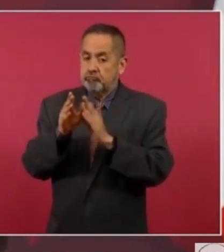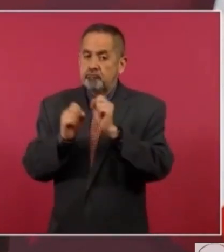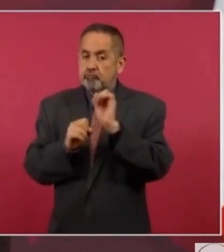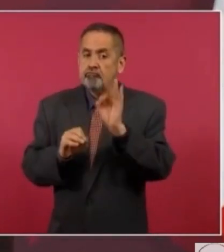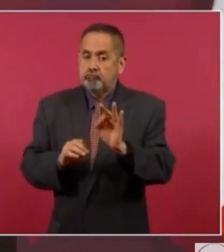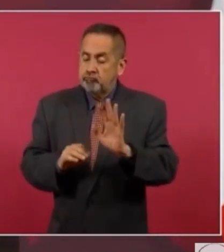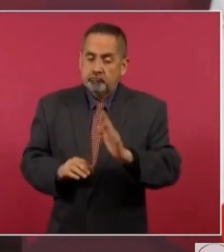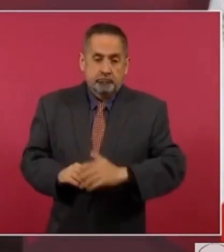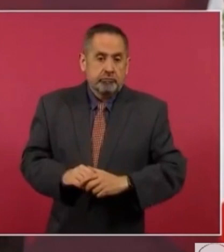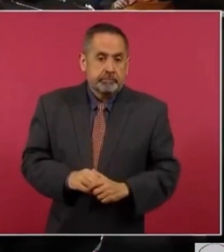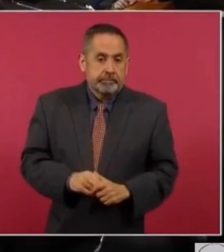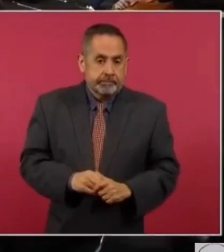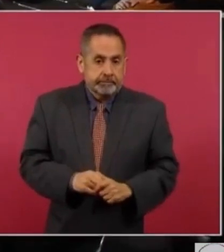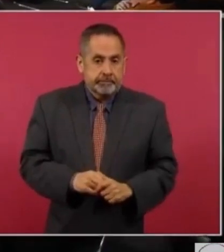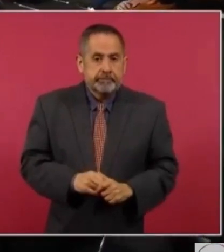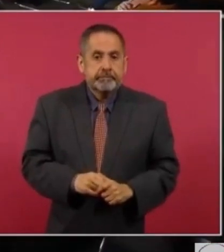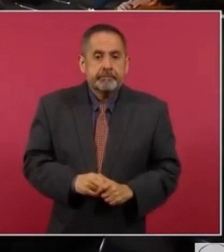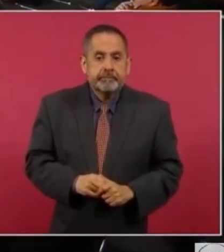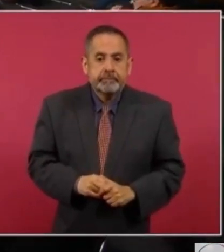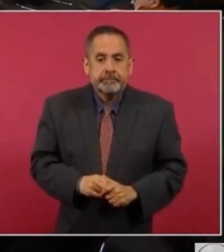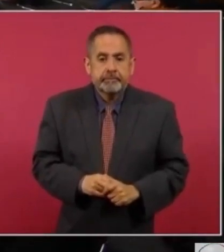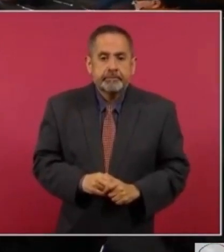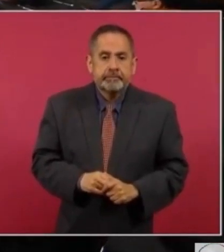Estamos hablando de